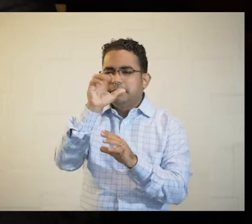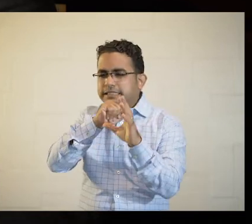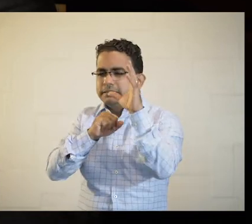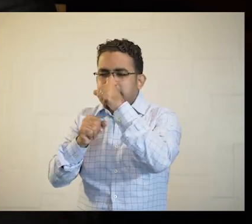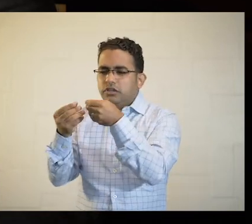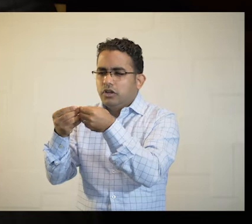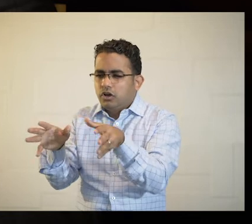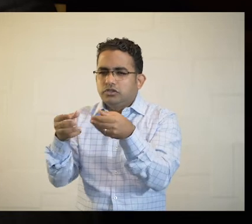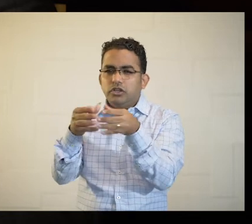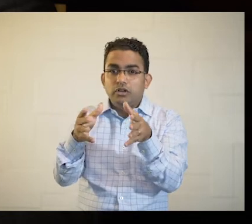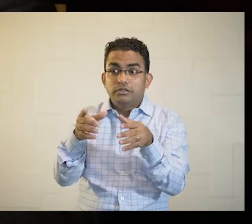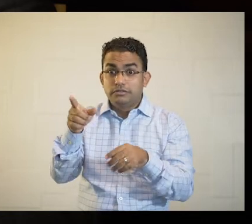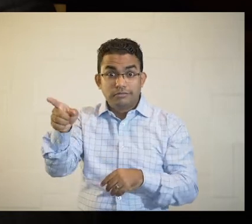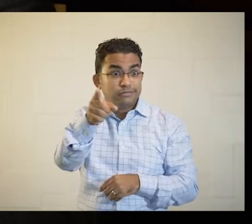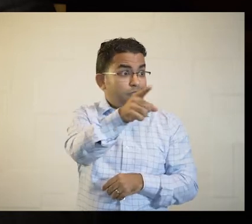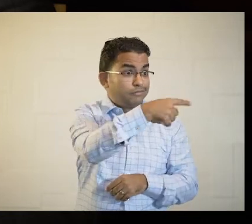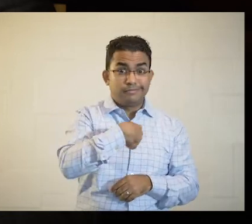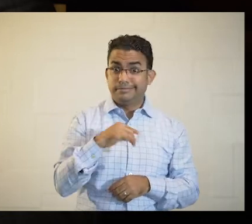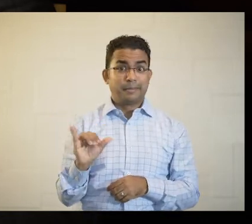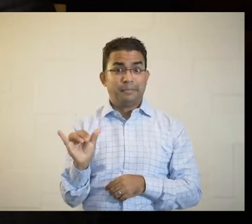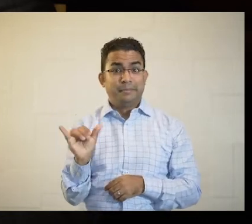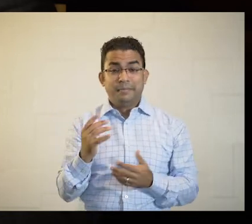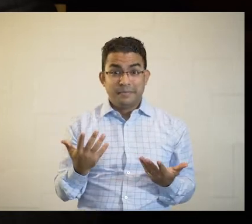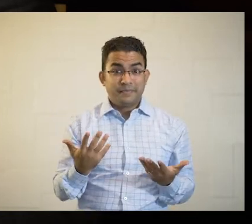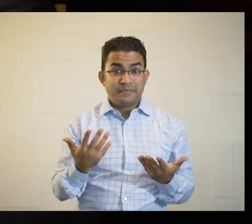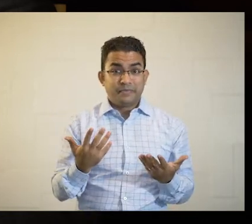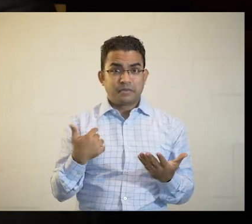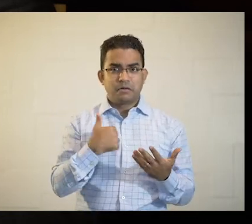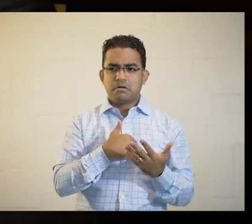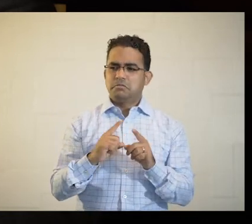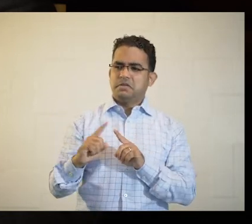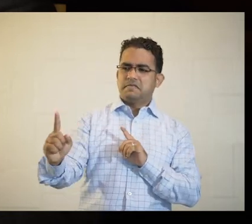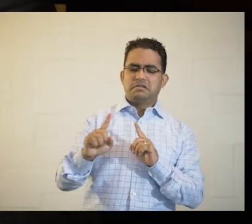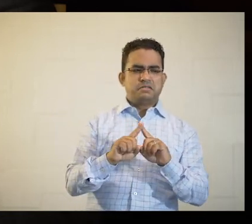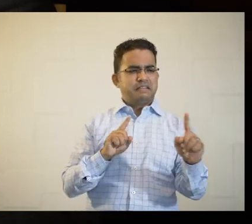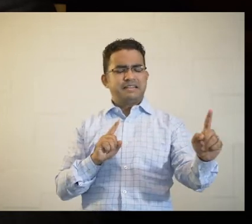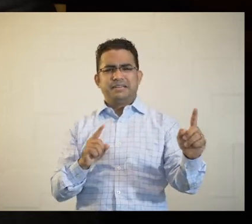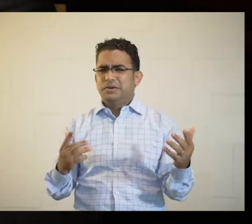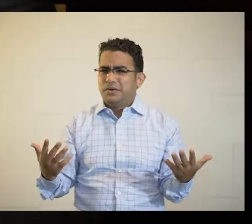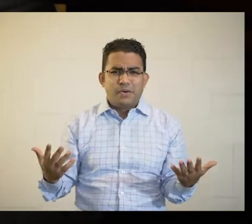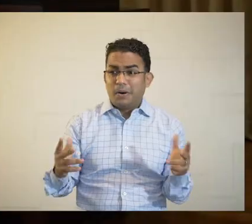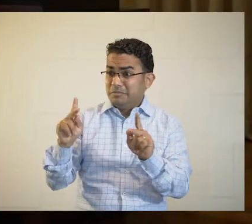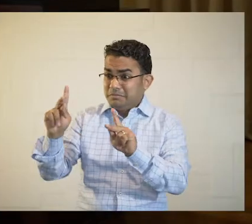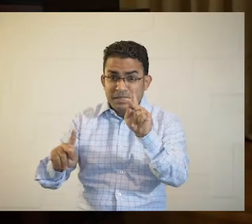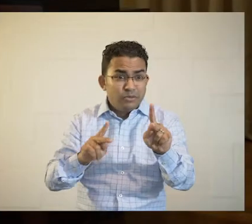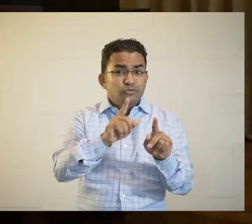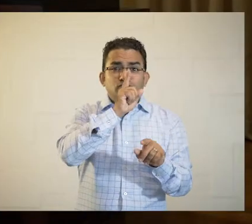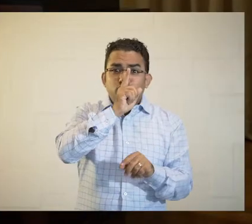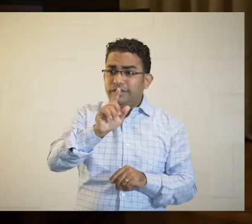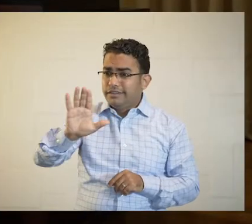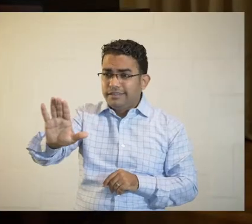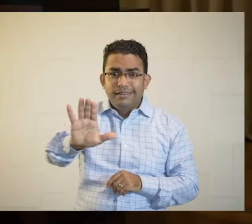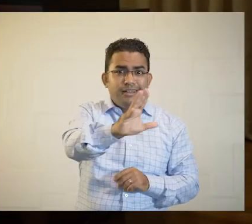yo. Aquí no caben generalizaciones. Son personas reales. Cada una con su propia realidad de vida.